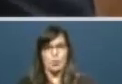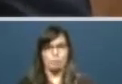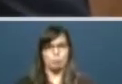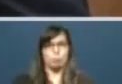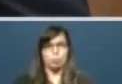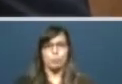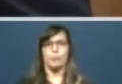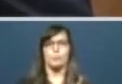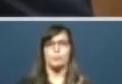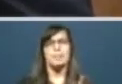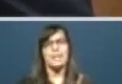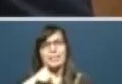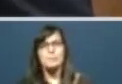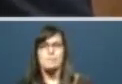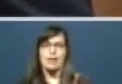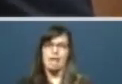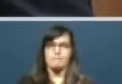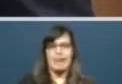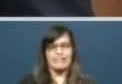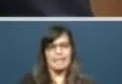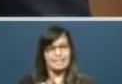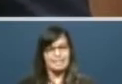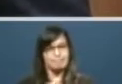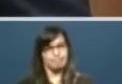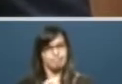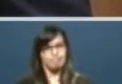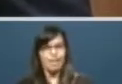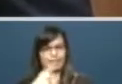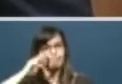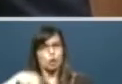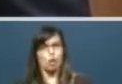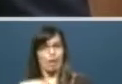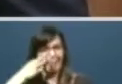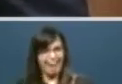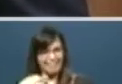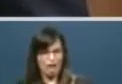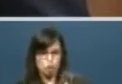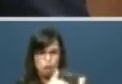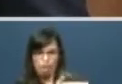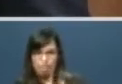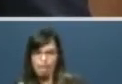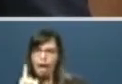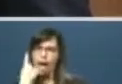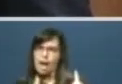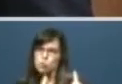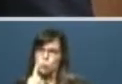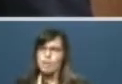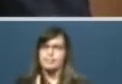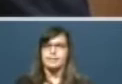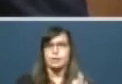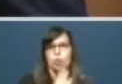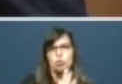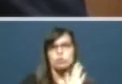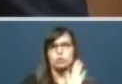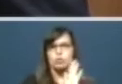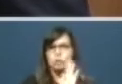hay que tener la sensibilidad de reconocer que muchas de esas realidades se mantienen todavía en el plano de lo